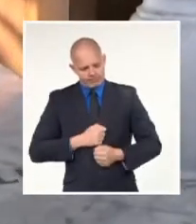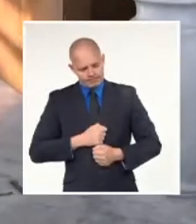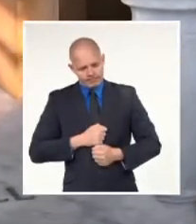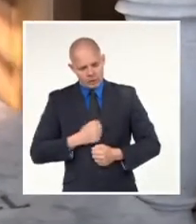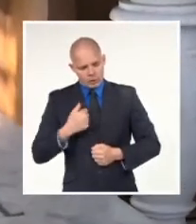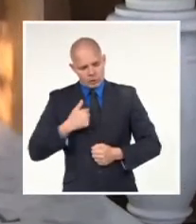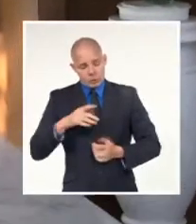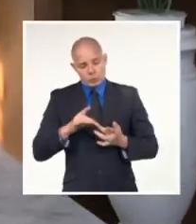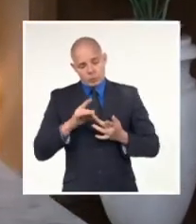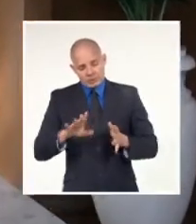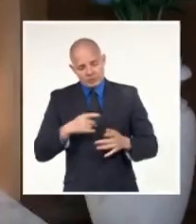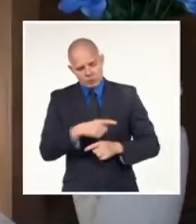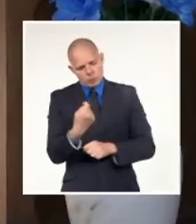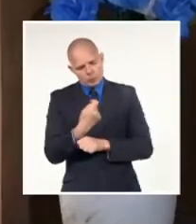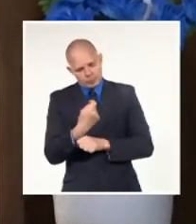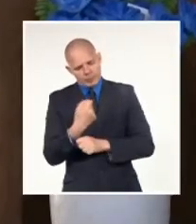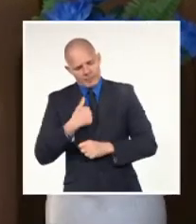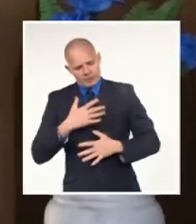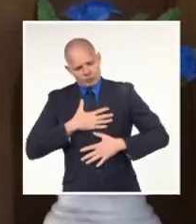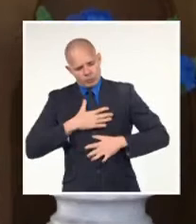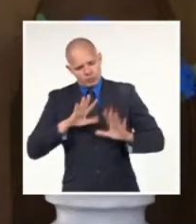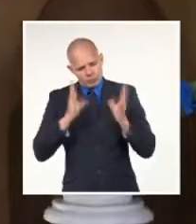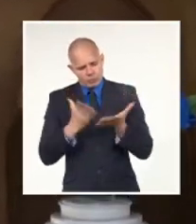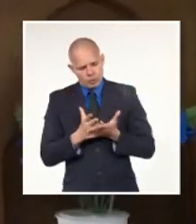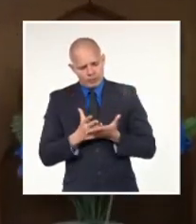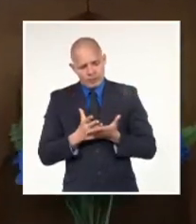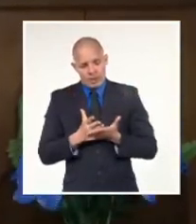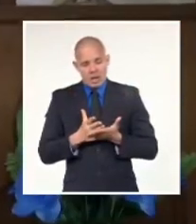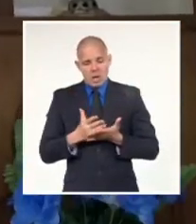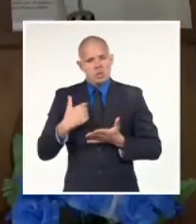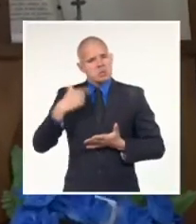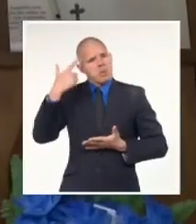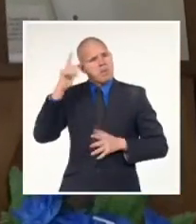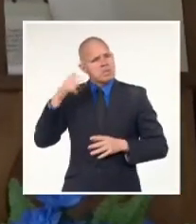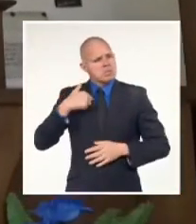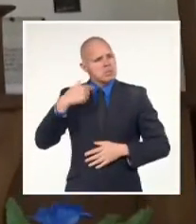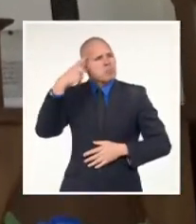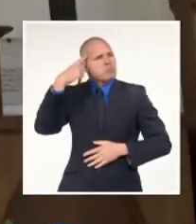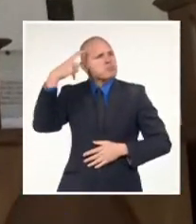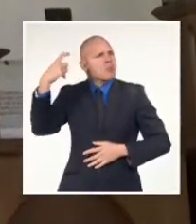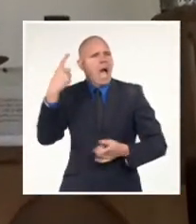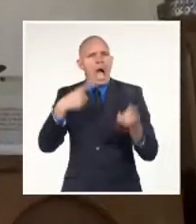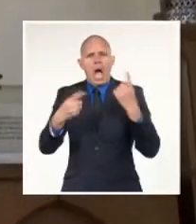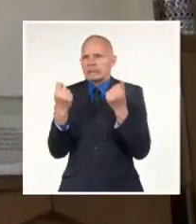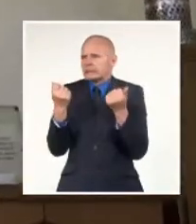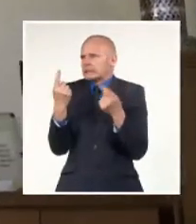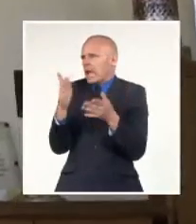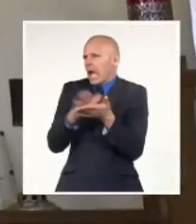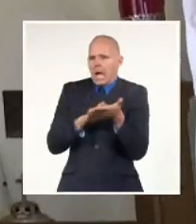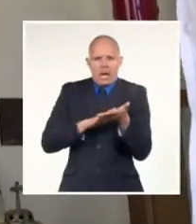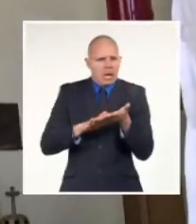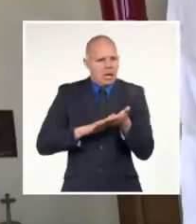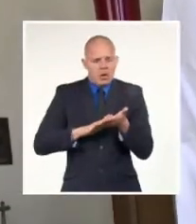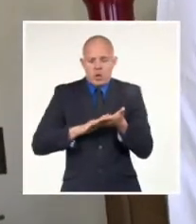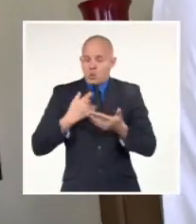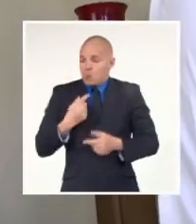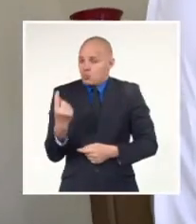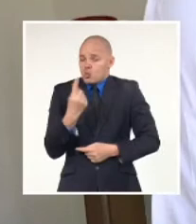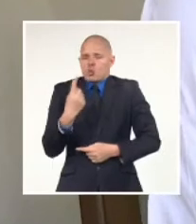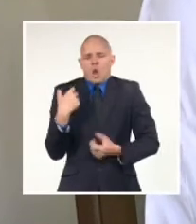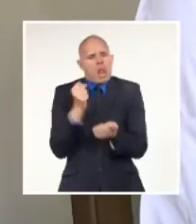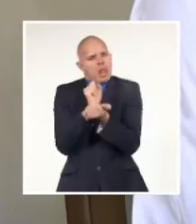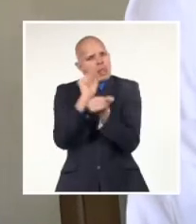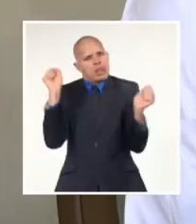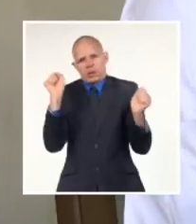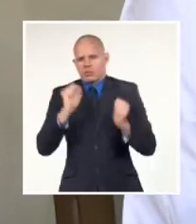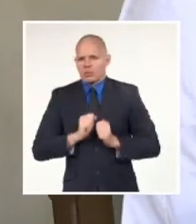de la vida otra victoria que no sea la de ser un hombre libre que entre las balas o entre las rosas supo caminar